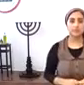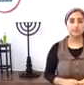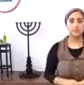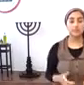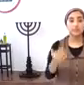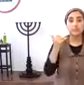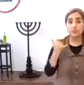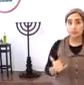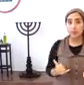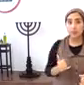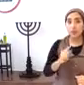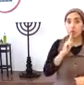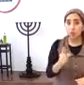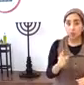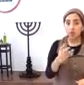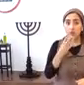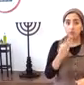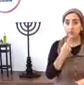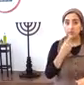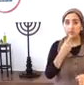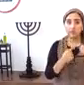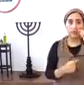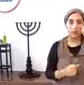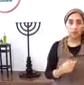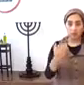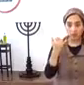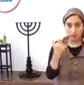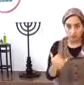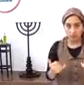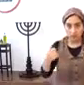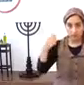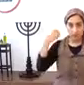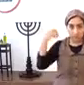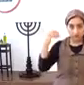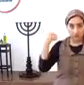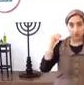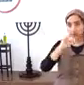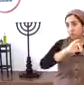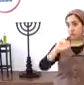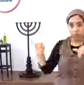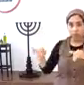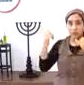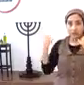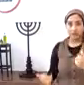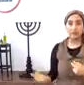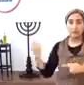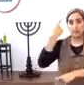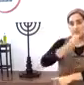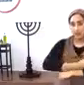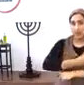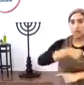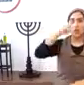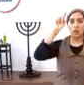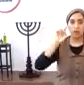Ahora, lo original es esto. Véndeme como este día tu